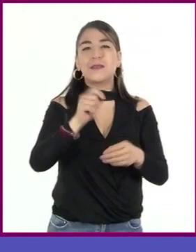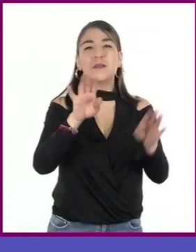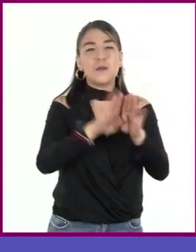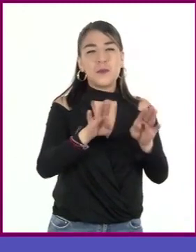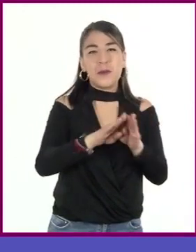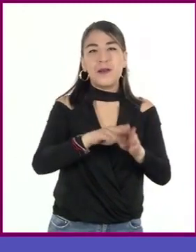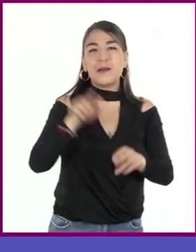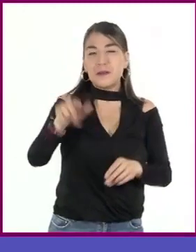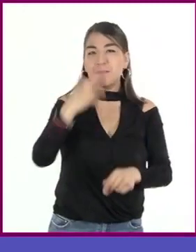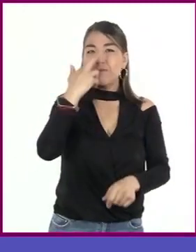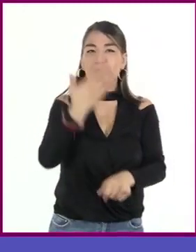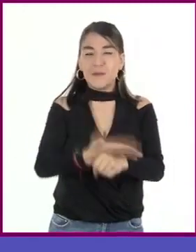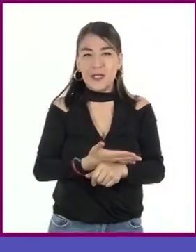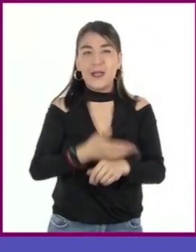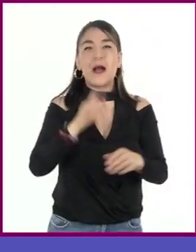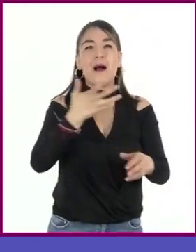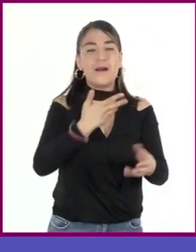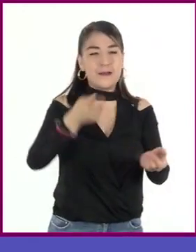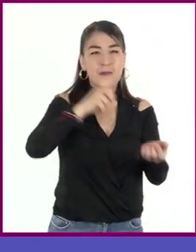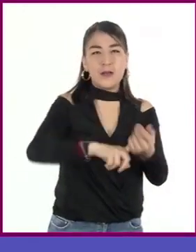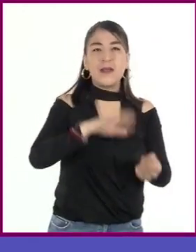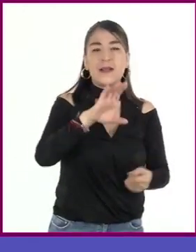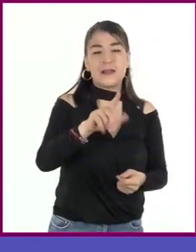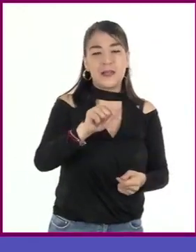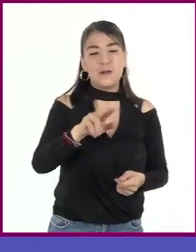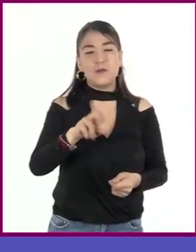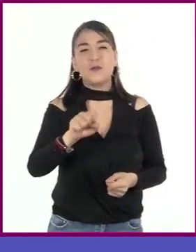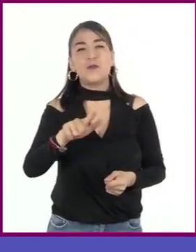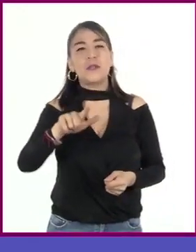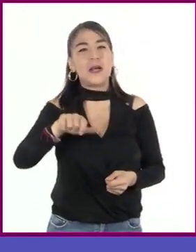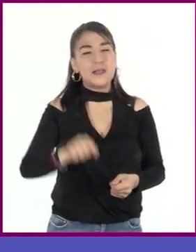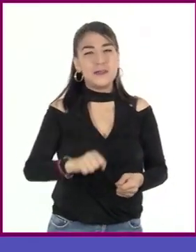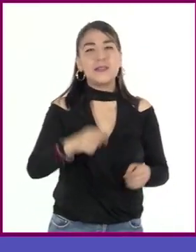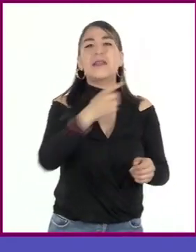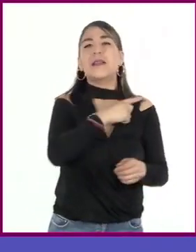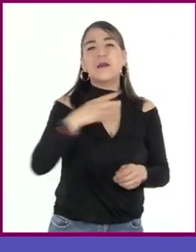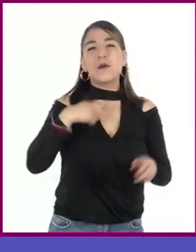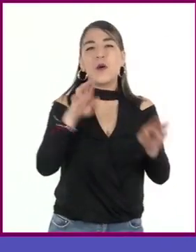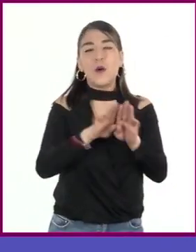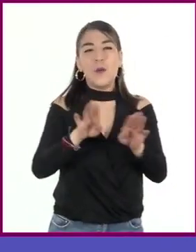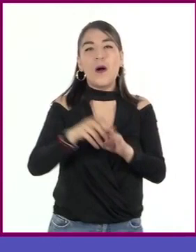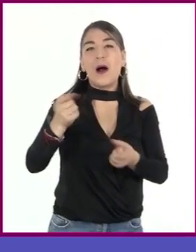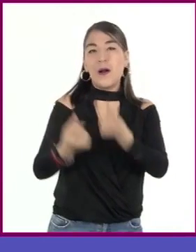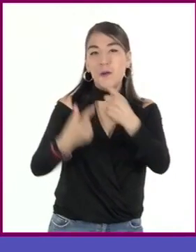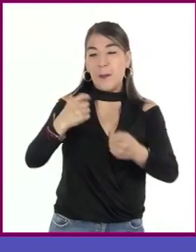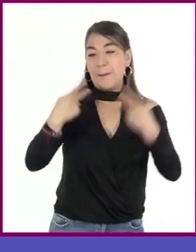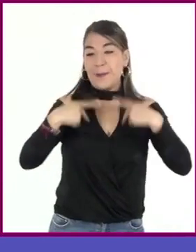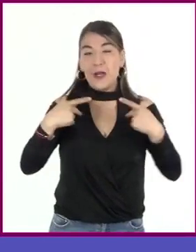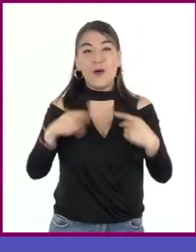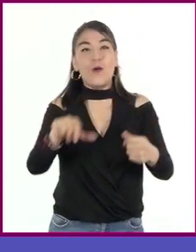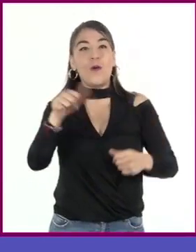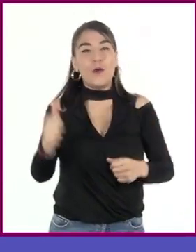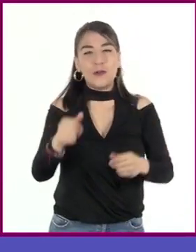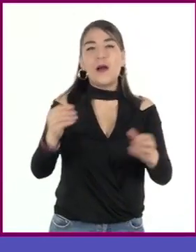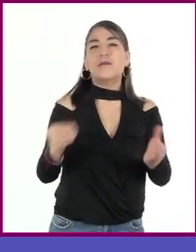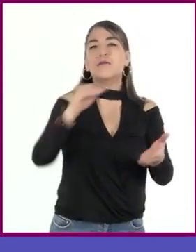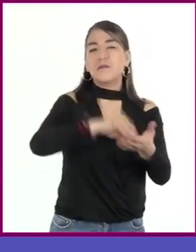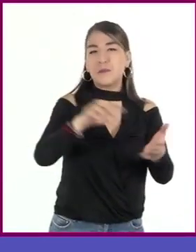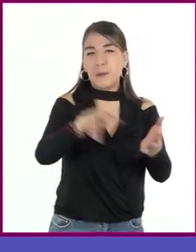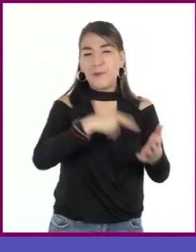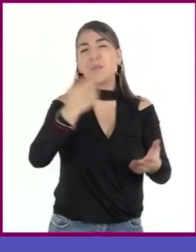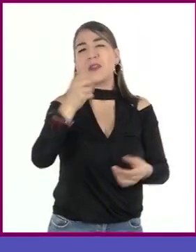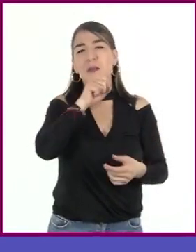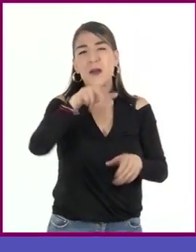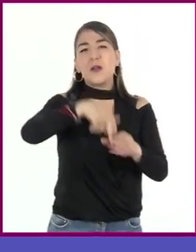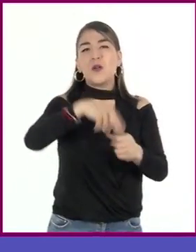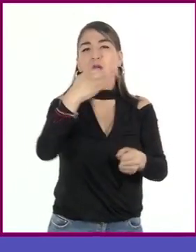los cuales se presentan en cláusulas o condiciones. Algunos requieren de la certificación de un tercero o un notario para su validez.